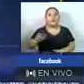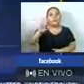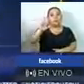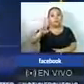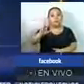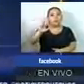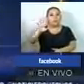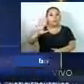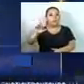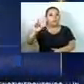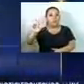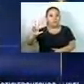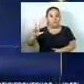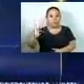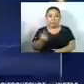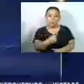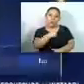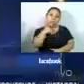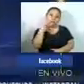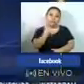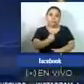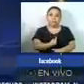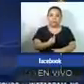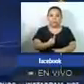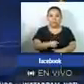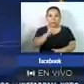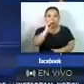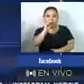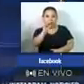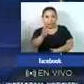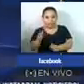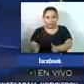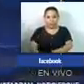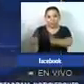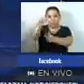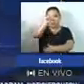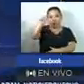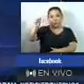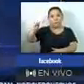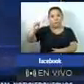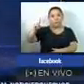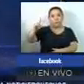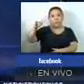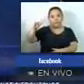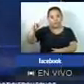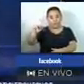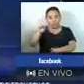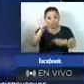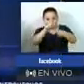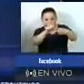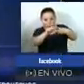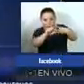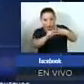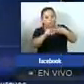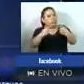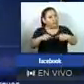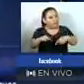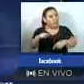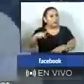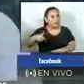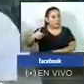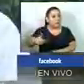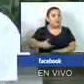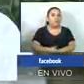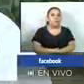353 suicidios según datos del instituto de medicina legal hechos que han continuado este